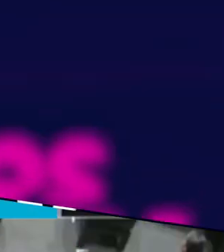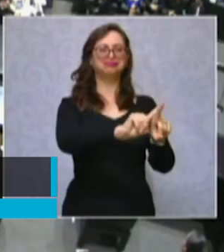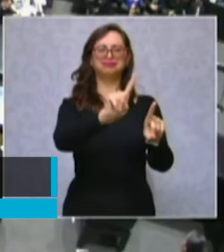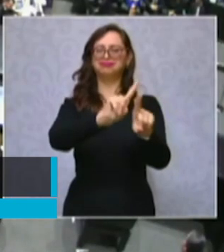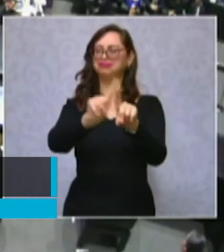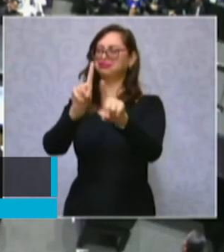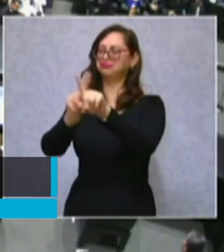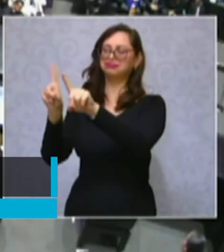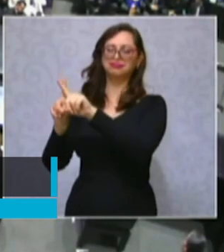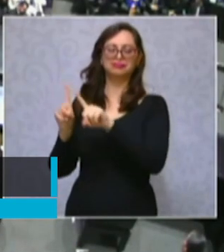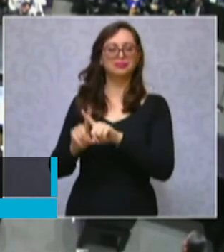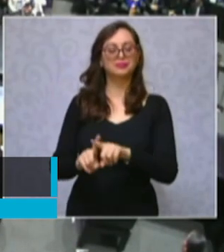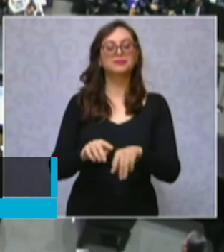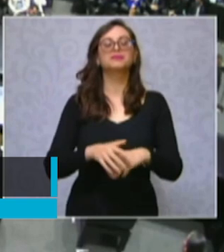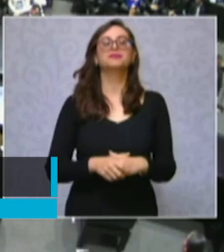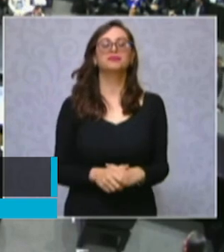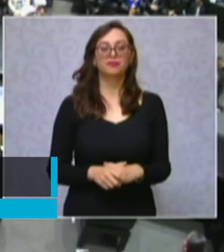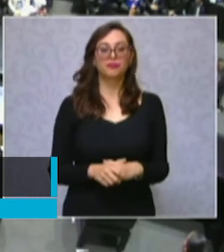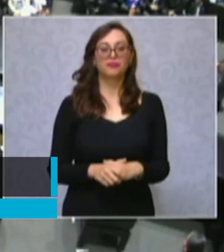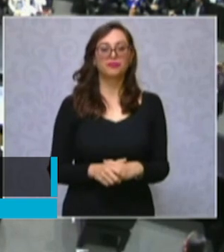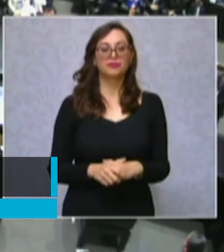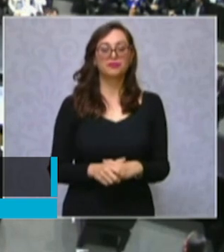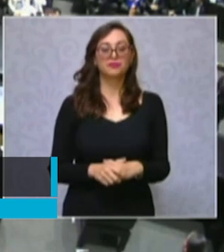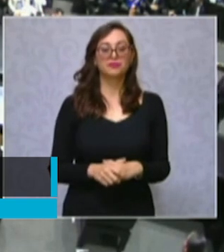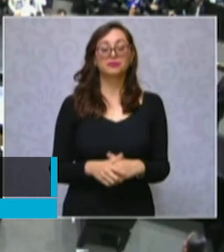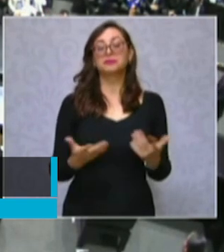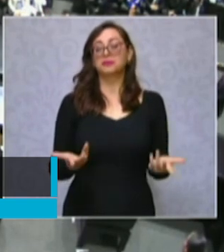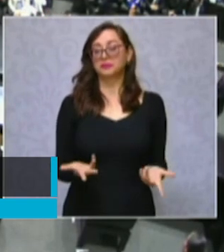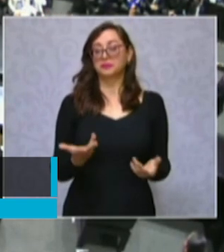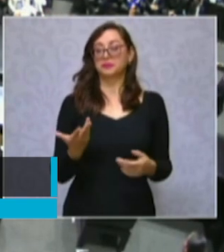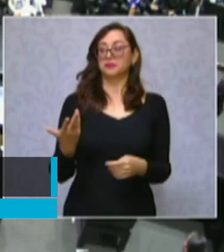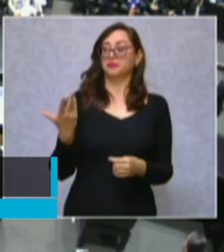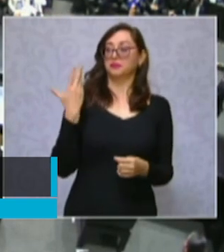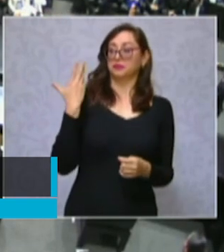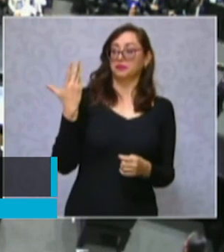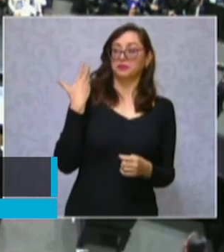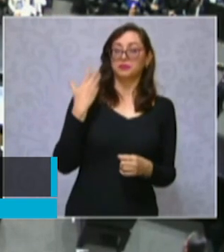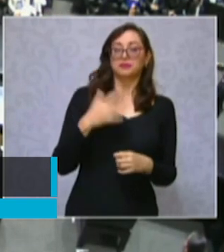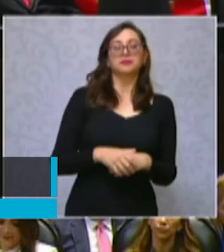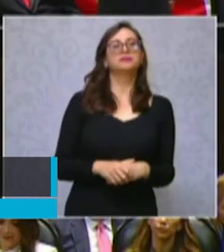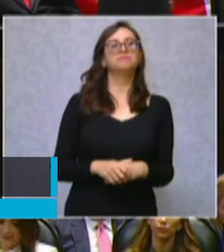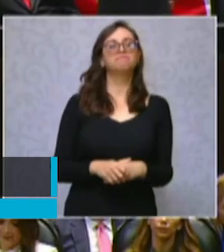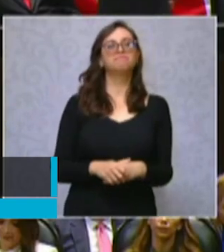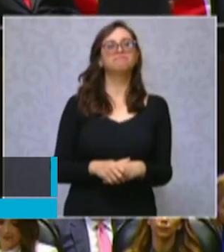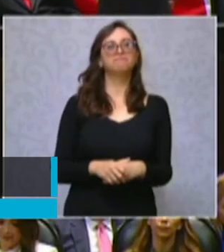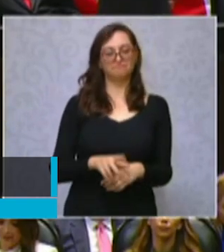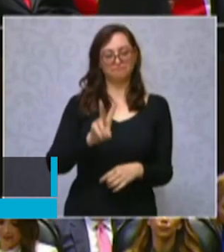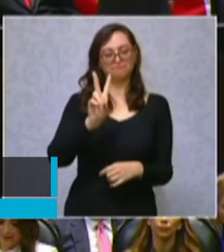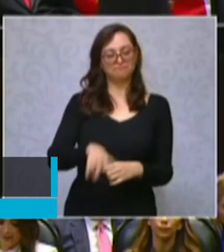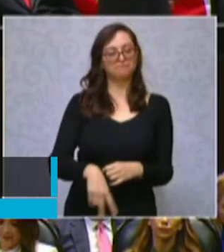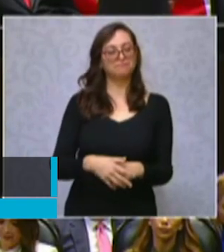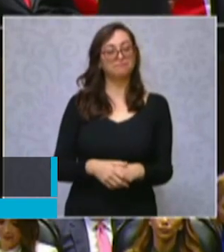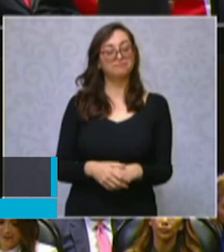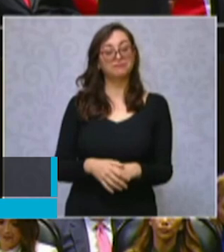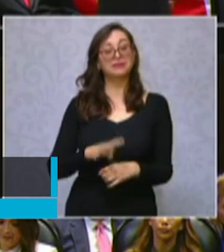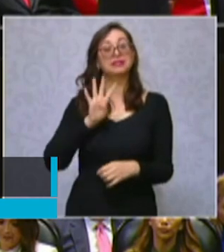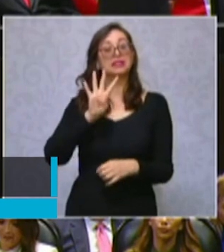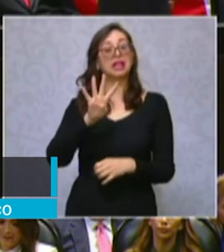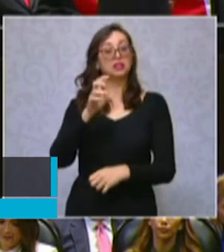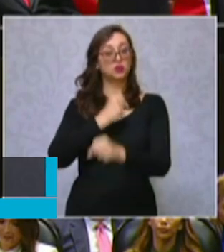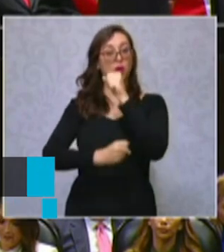Transformación. Hace exactamente 19 años, en este mismo